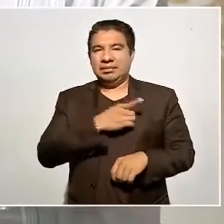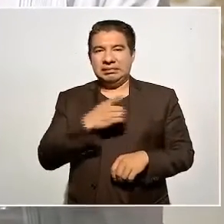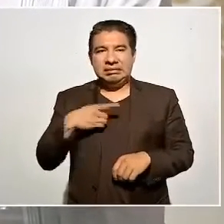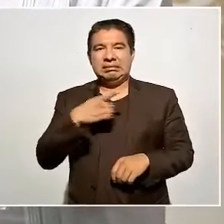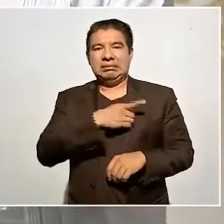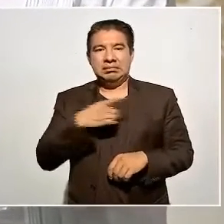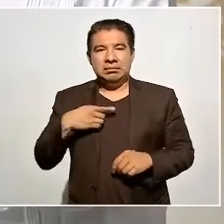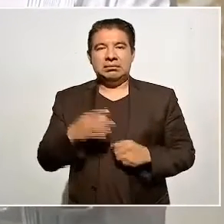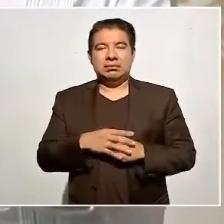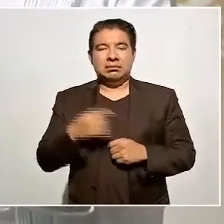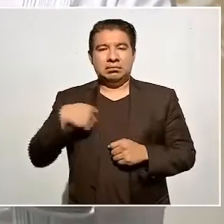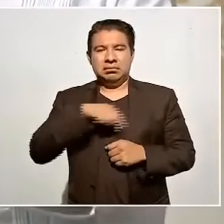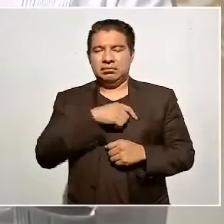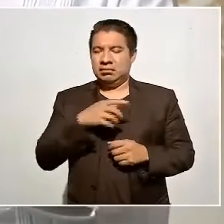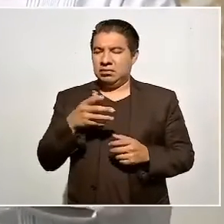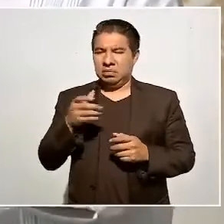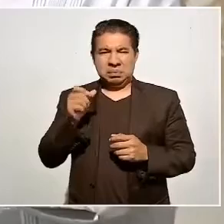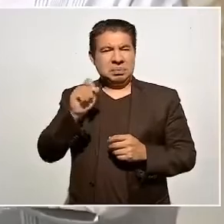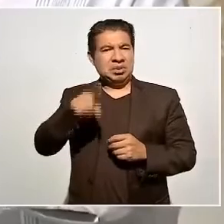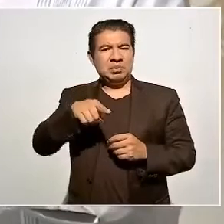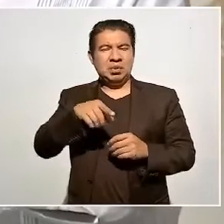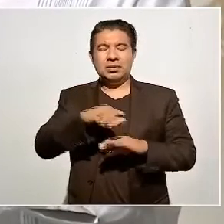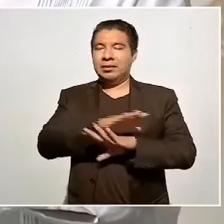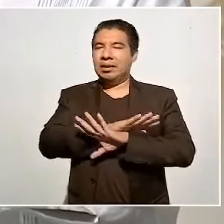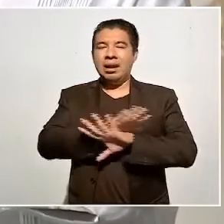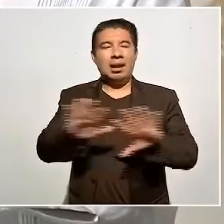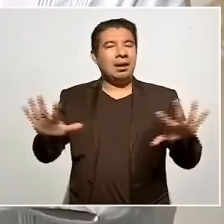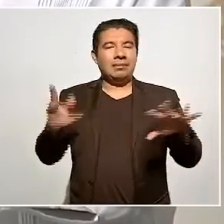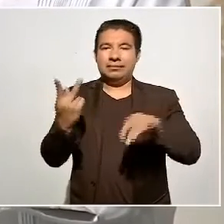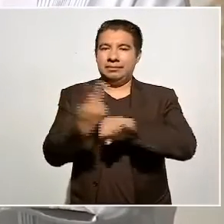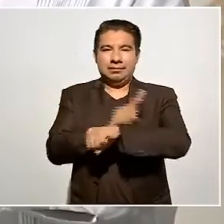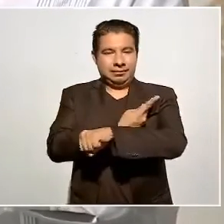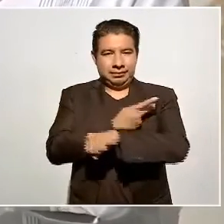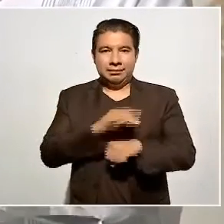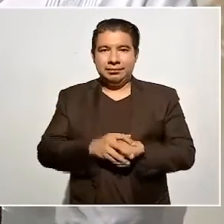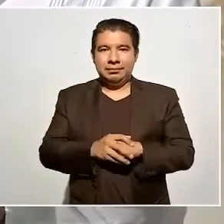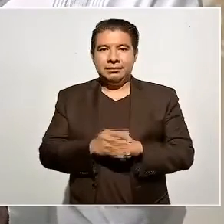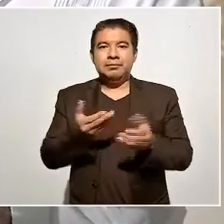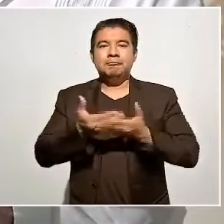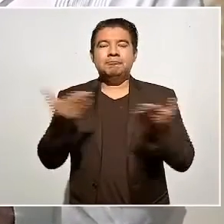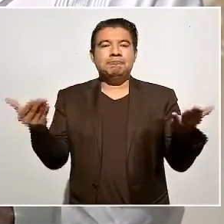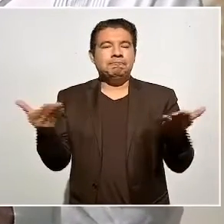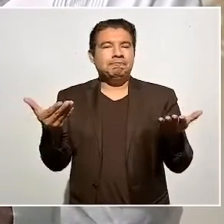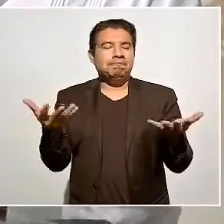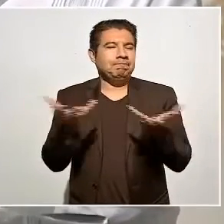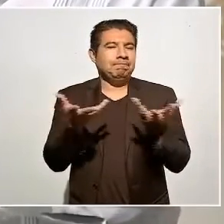Nosotros ya no aplicamos esa fórmula. ¿Qué hicimos?